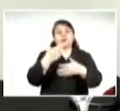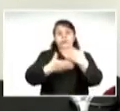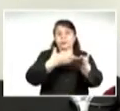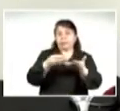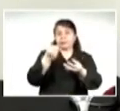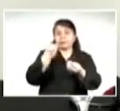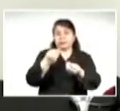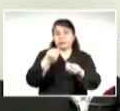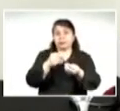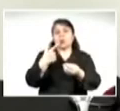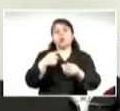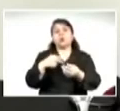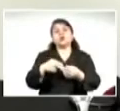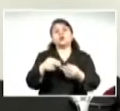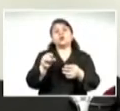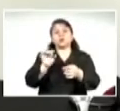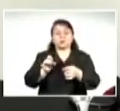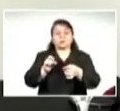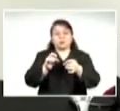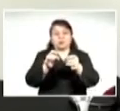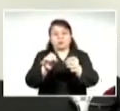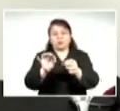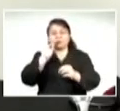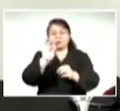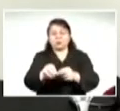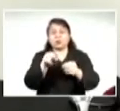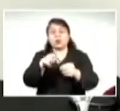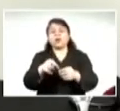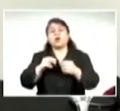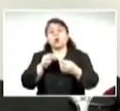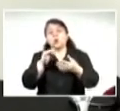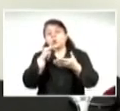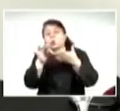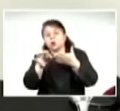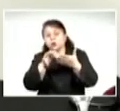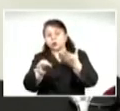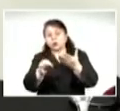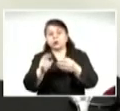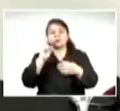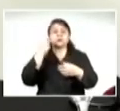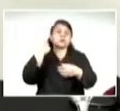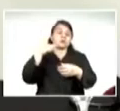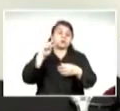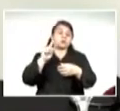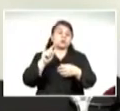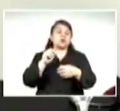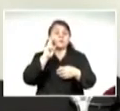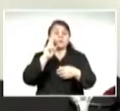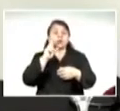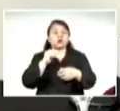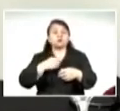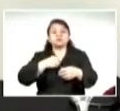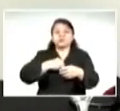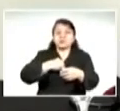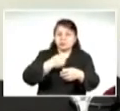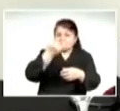una vigilancia epidemiológica en cuanto a la aparición de síntomas hasta ahora